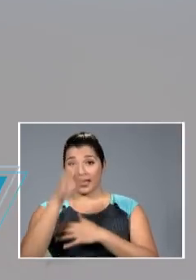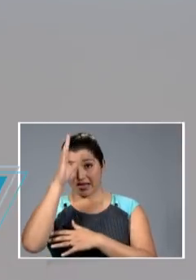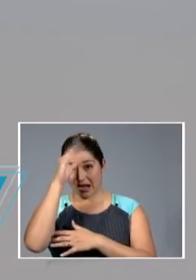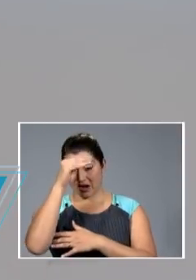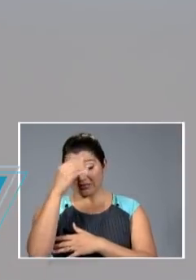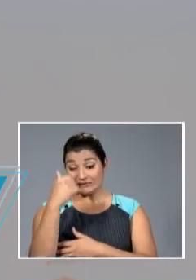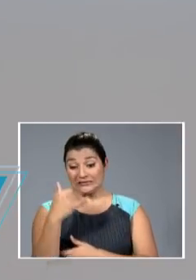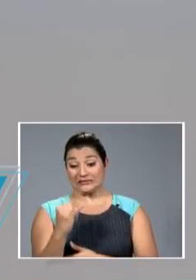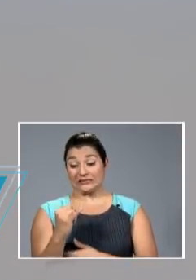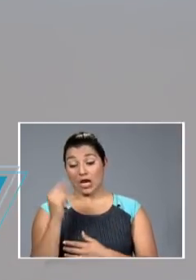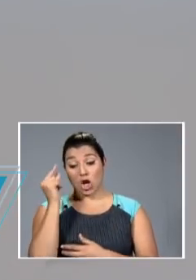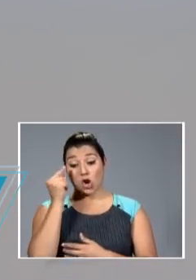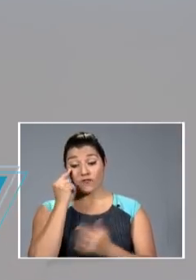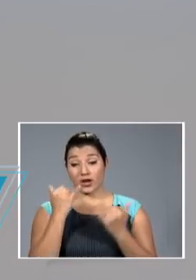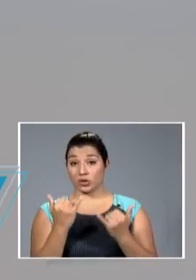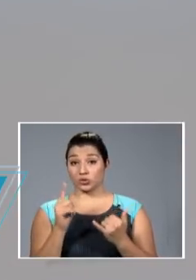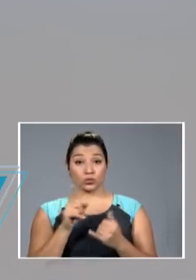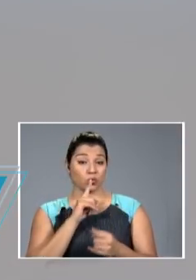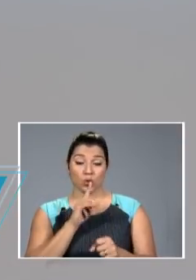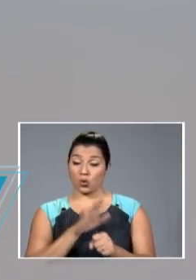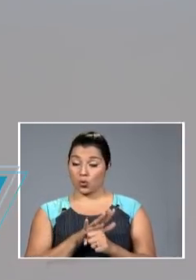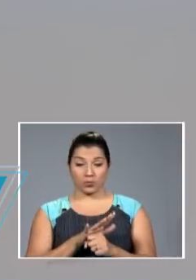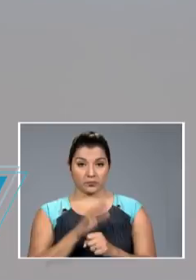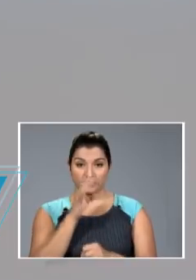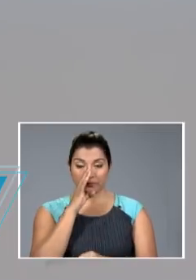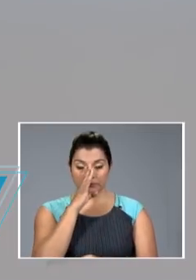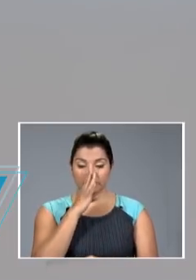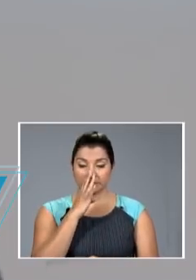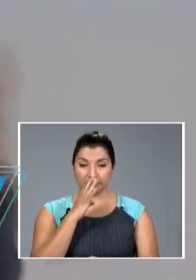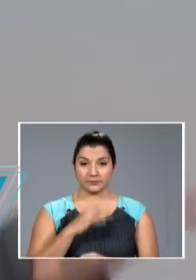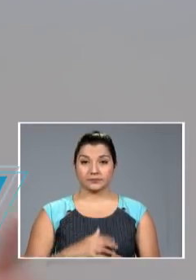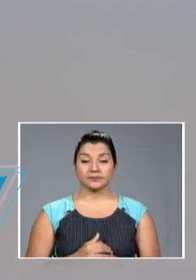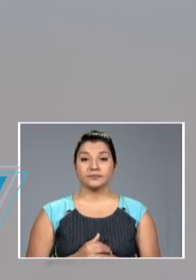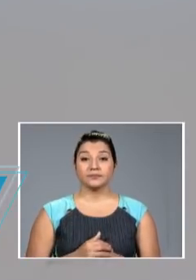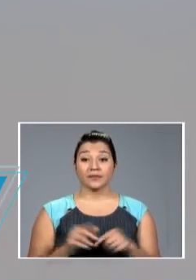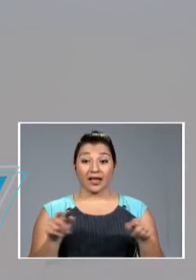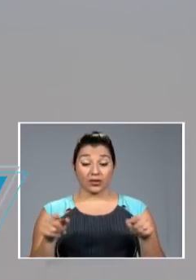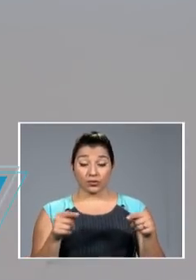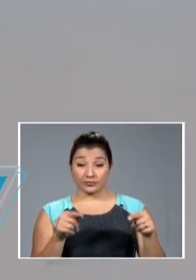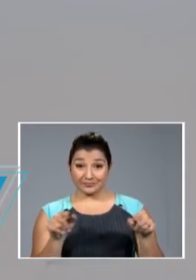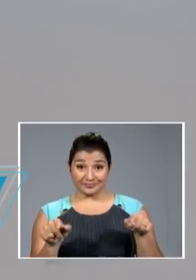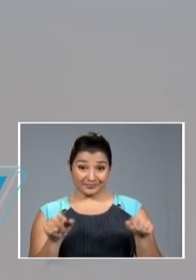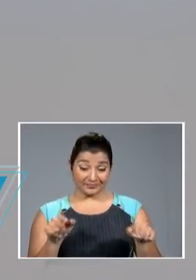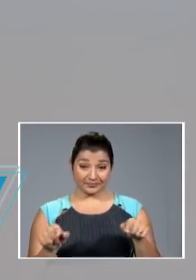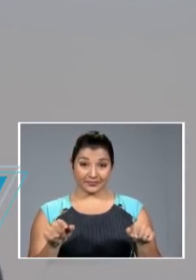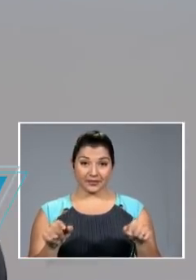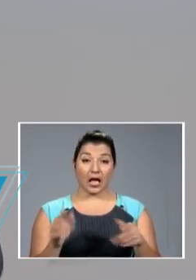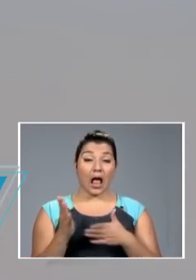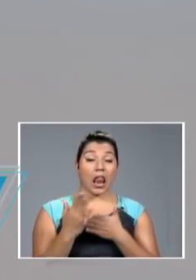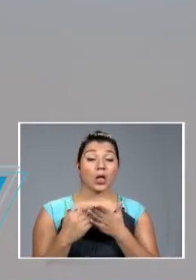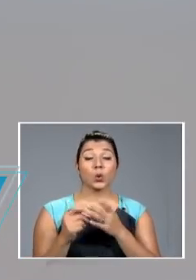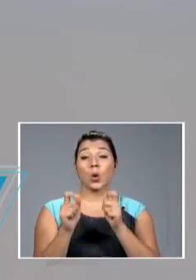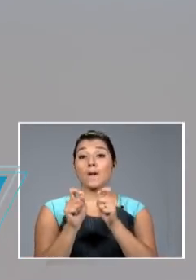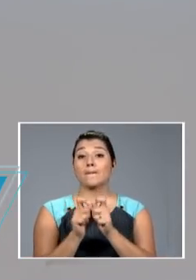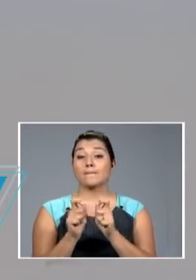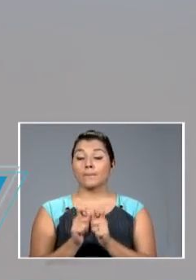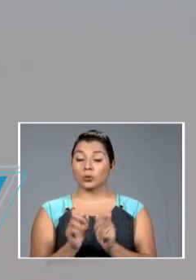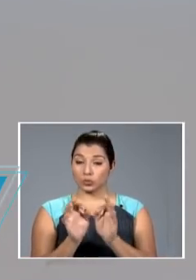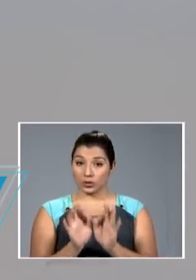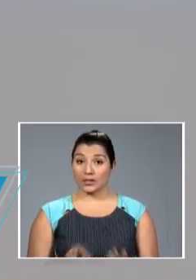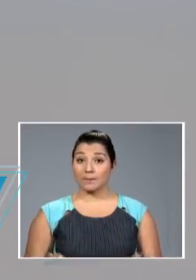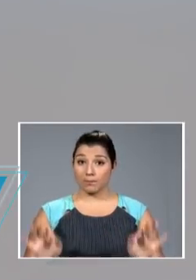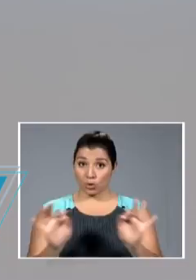gobierno actual no había cumplido todas sus promesas. En esa disyuntiva, digamos, algunos puntos